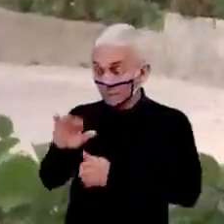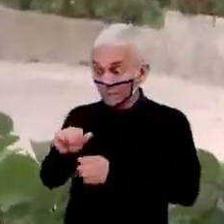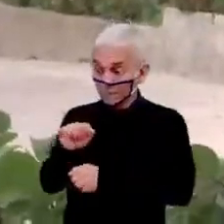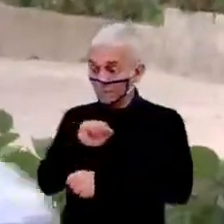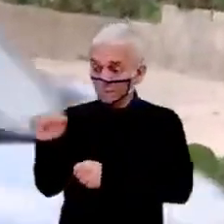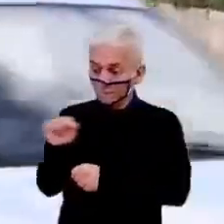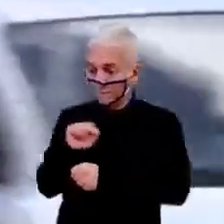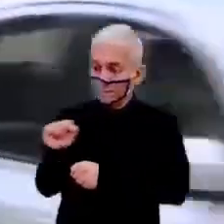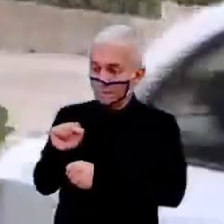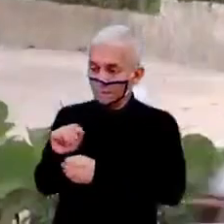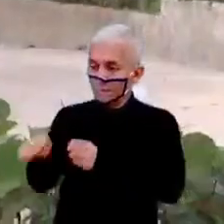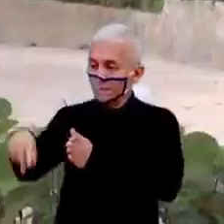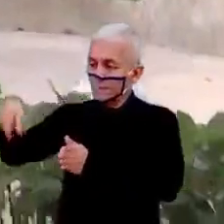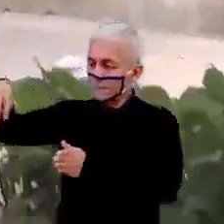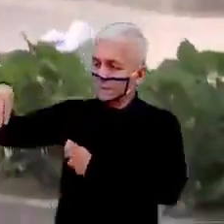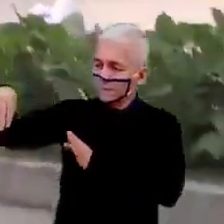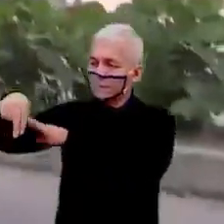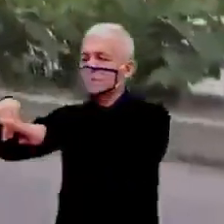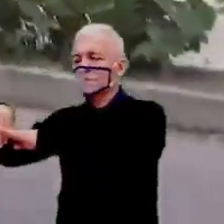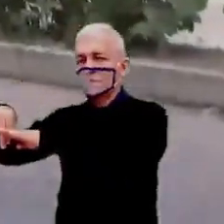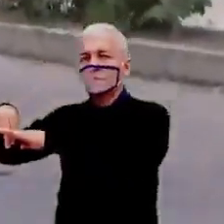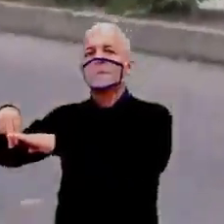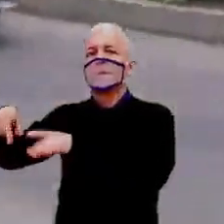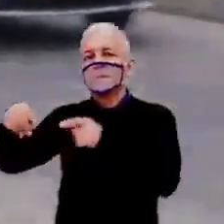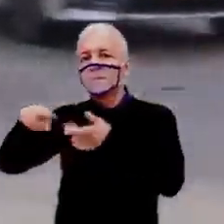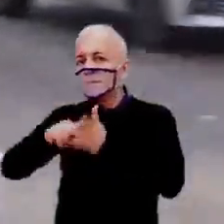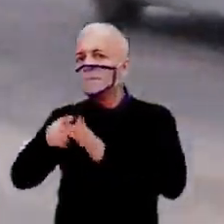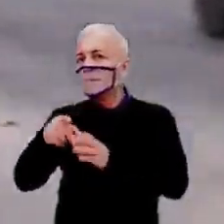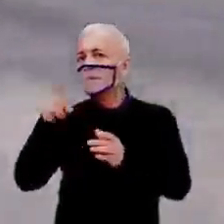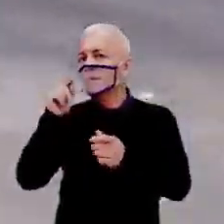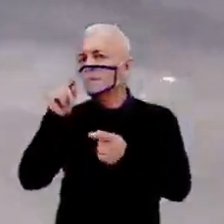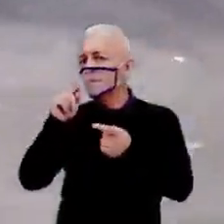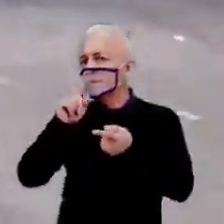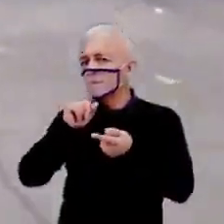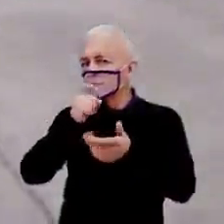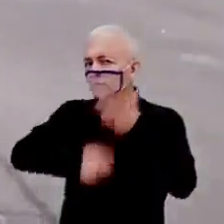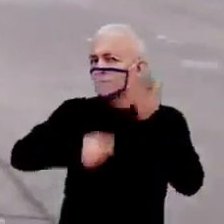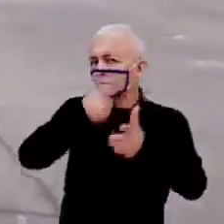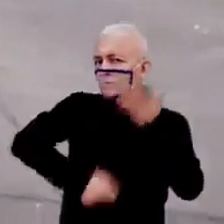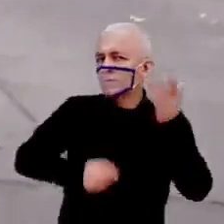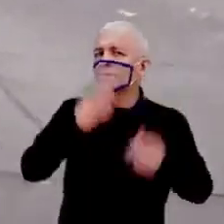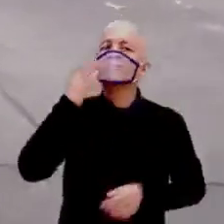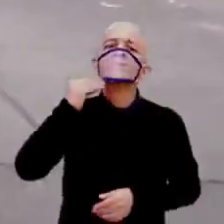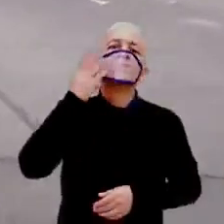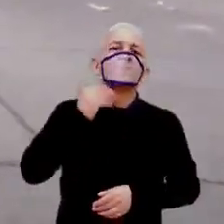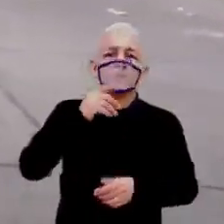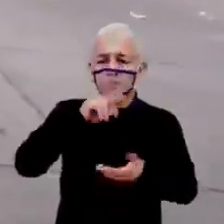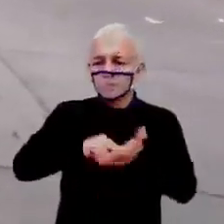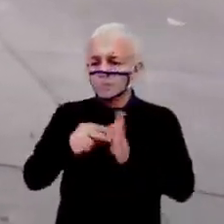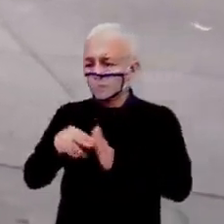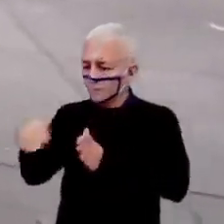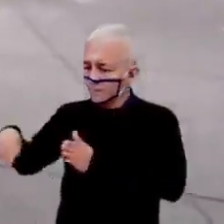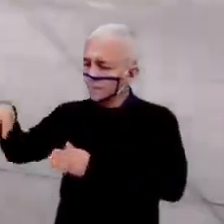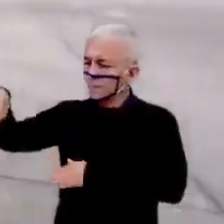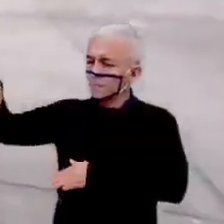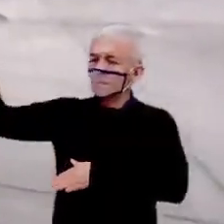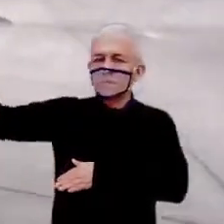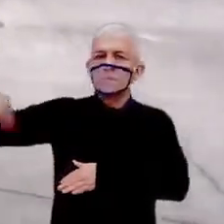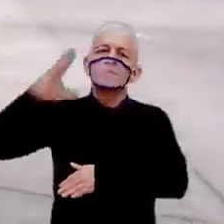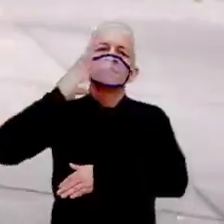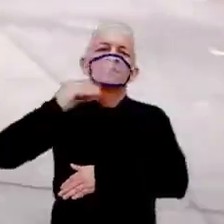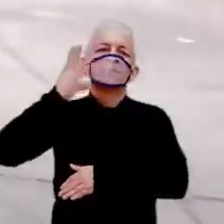los peatones. Eso es lo que quiere corregir este programa, que la experiencia de transitar por los andenes de Barranquilla